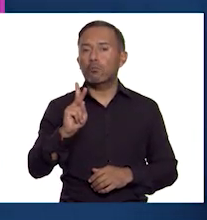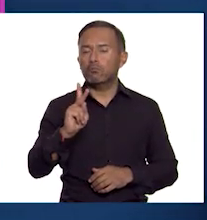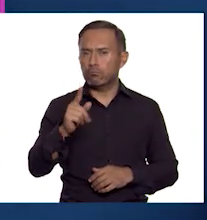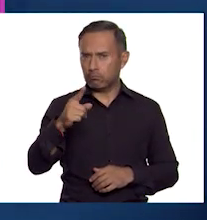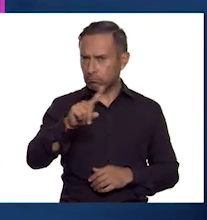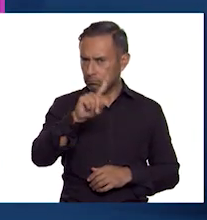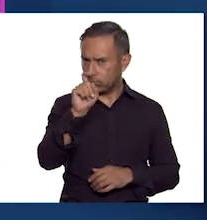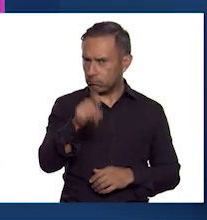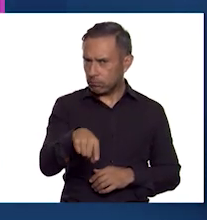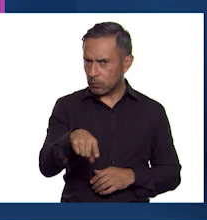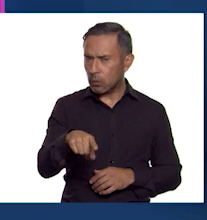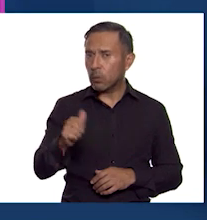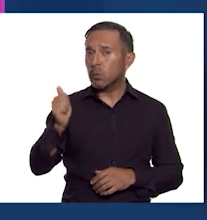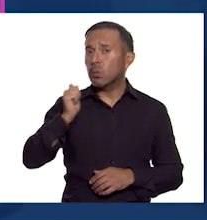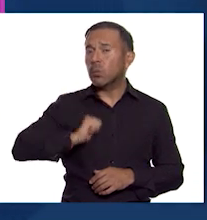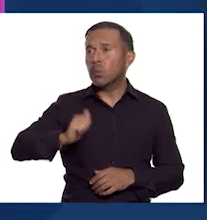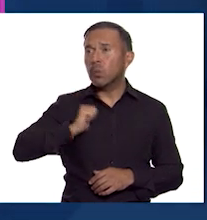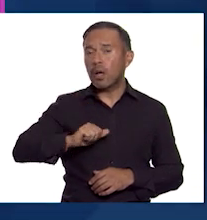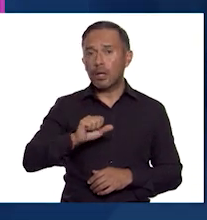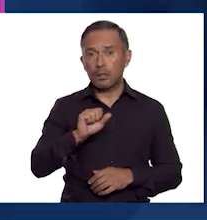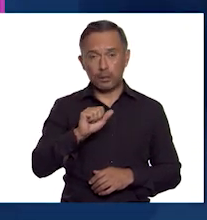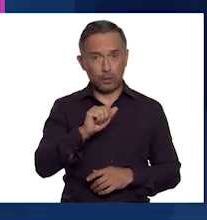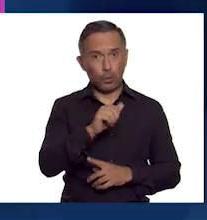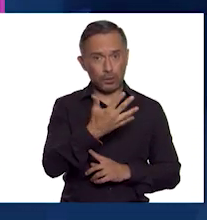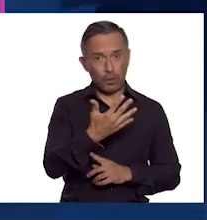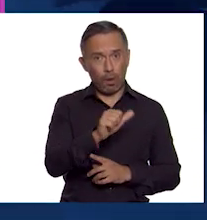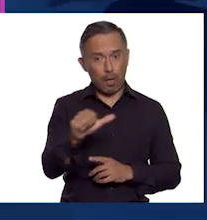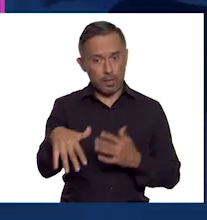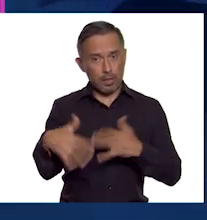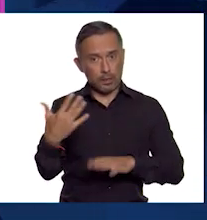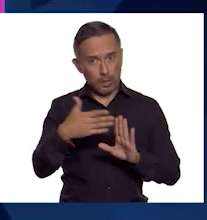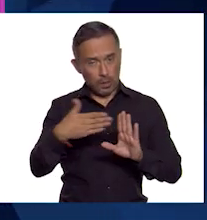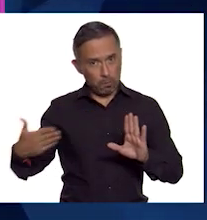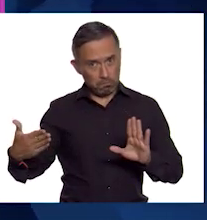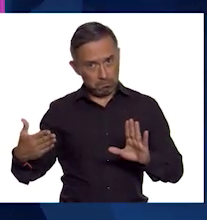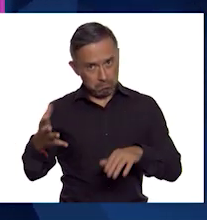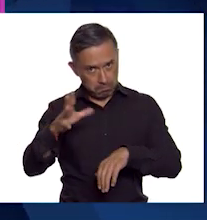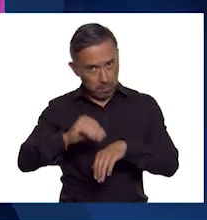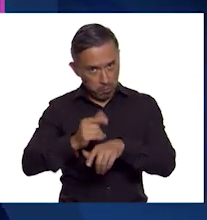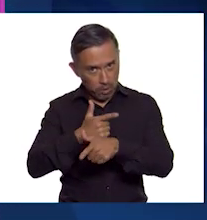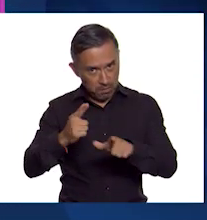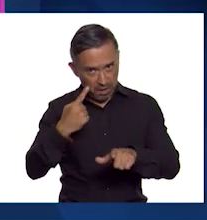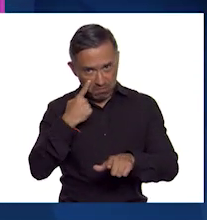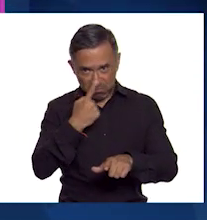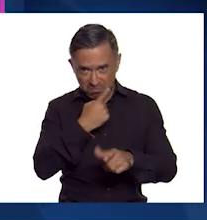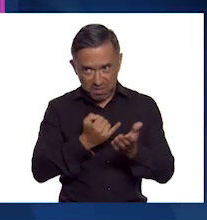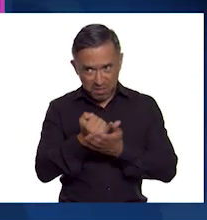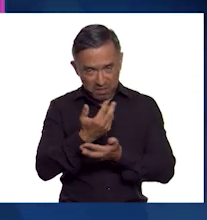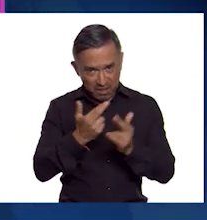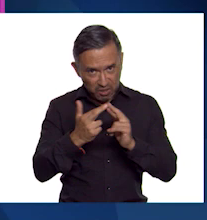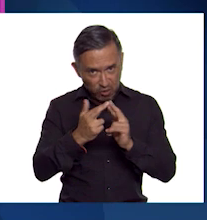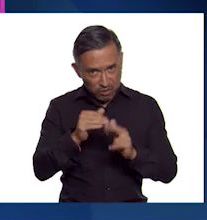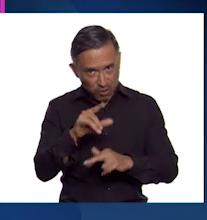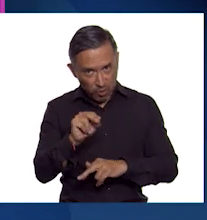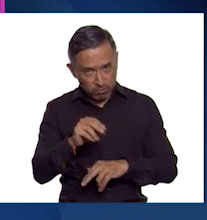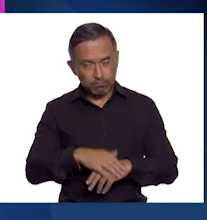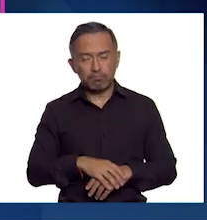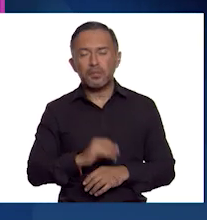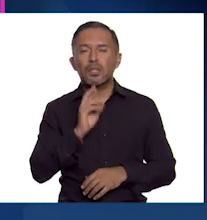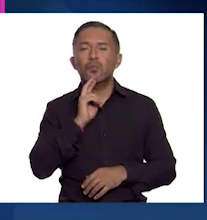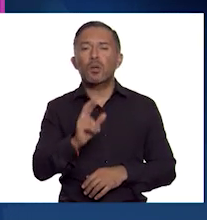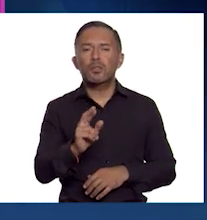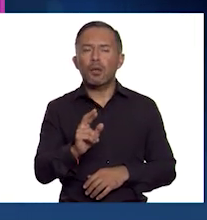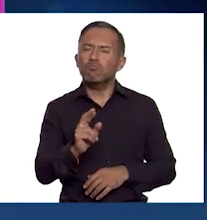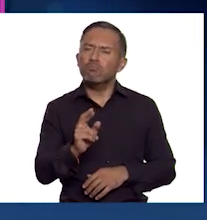los chinos que vivían en el siglo V al siglo XV gozaban de libertad religiosa? La respuesta es sencilla.